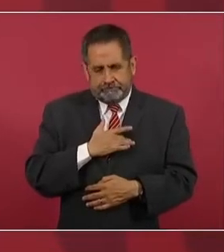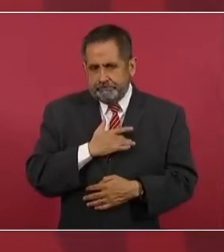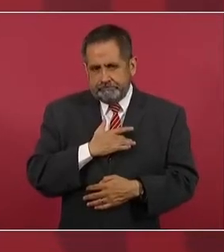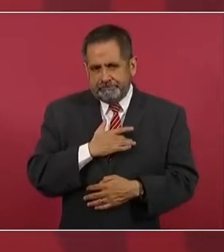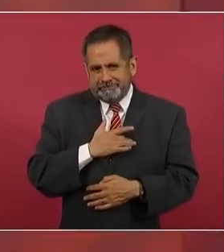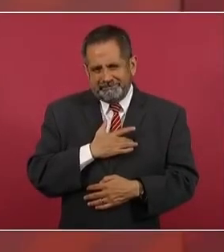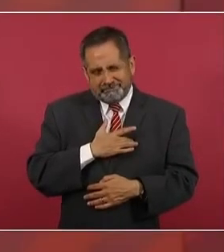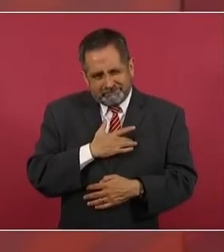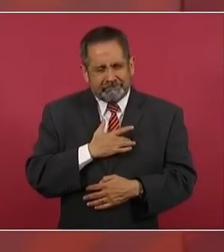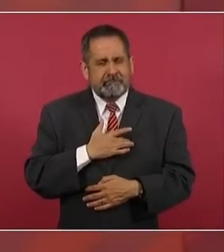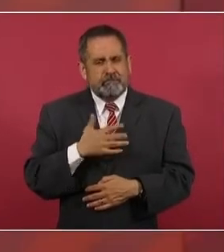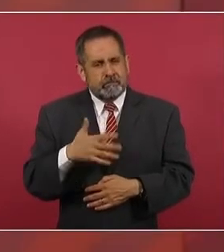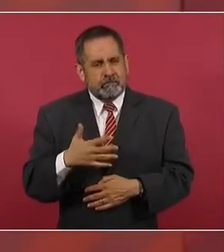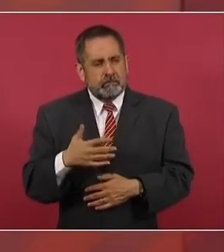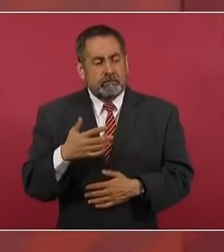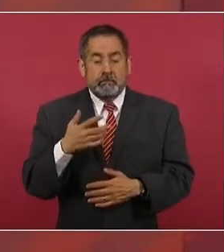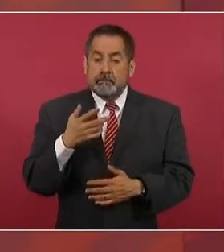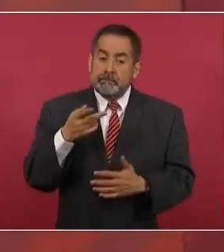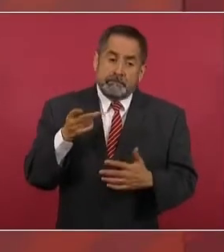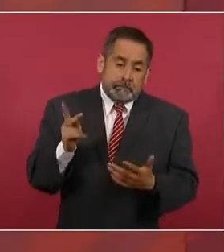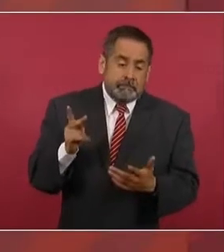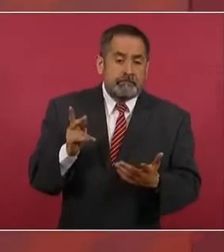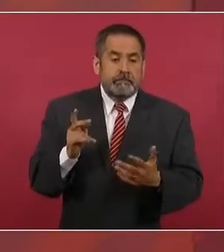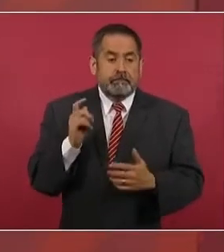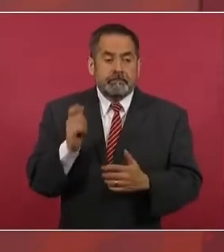Pero tenemos